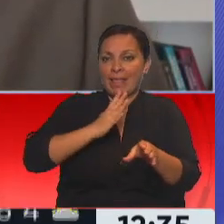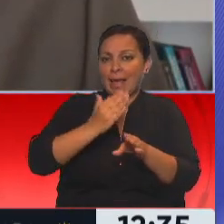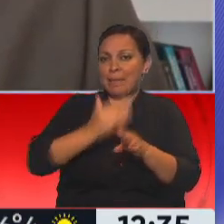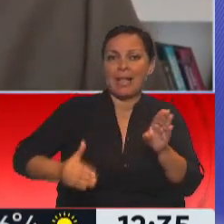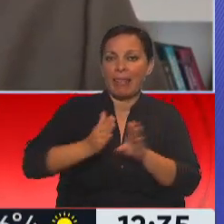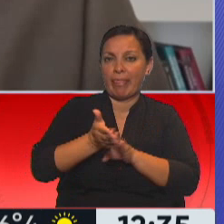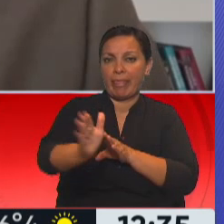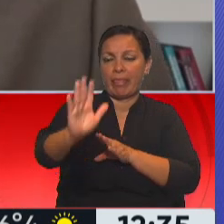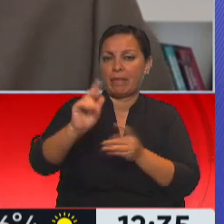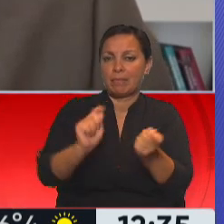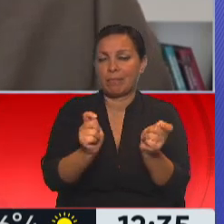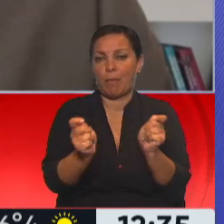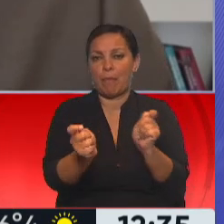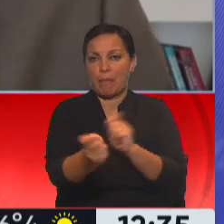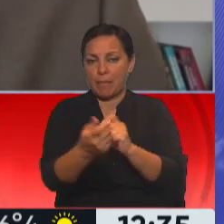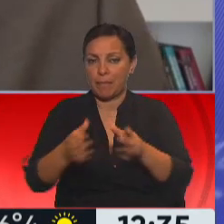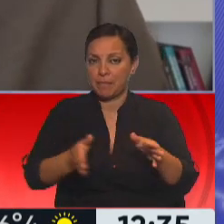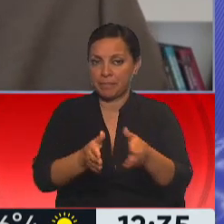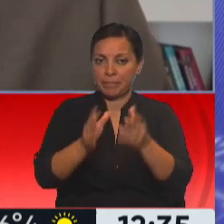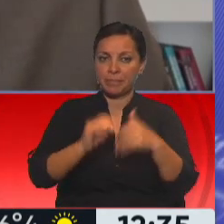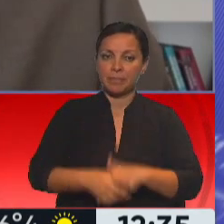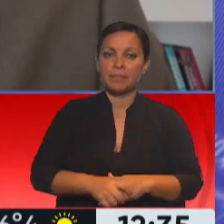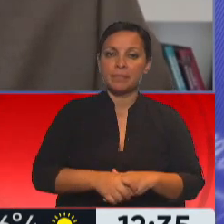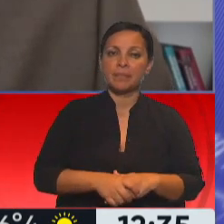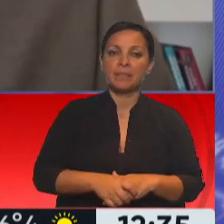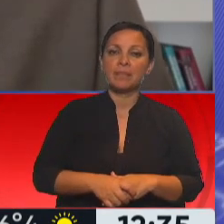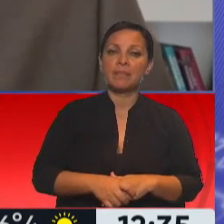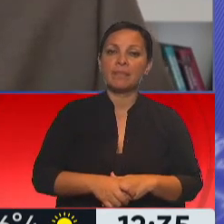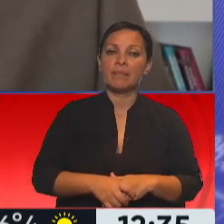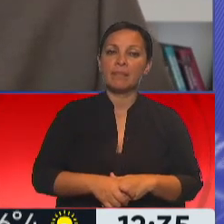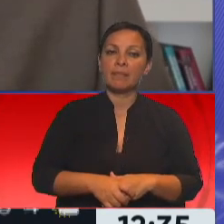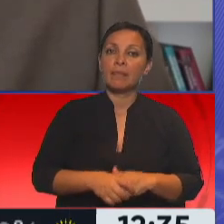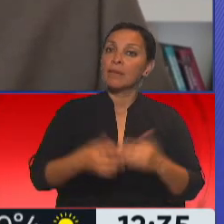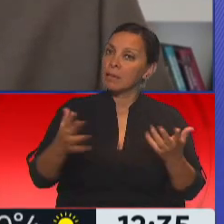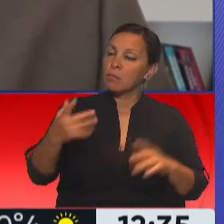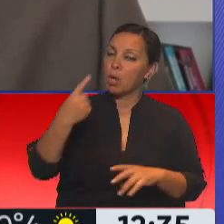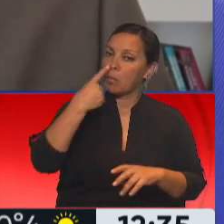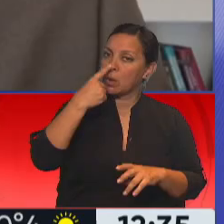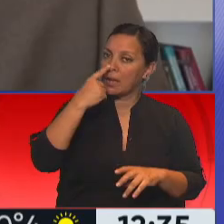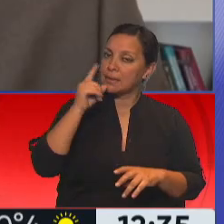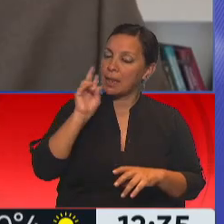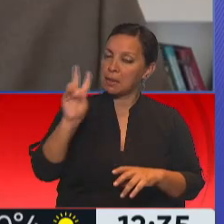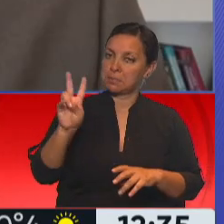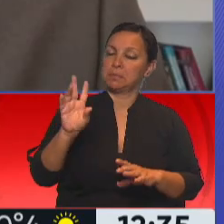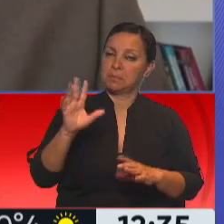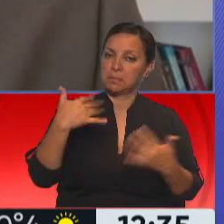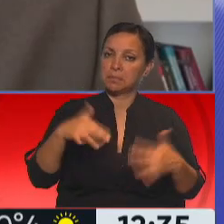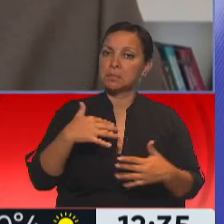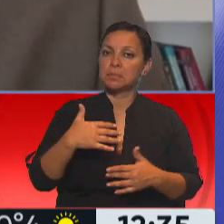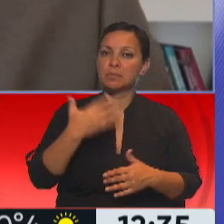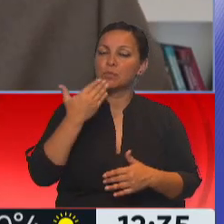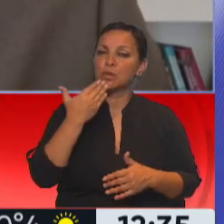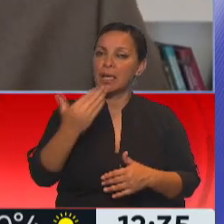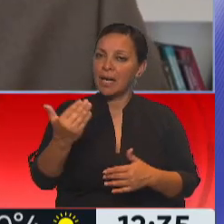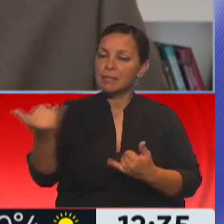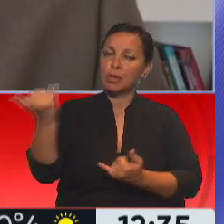delante de ir corrigiendo todos estos problemas. Bien. Agustín, es interesante escucharte, gracias por habernos